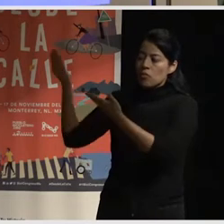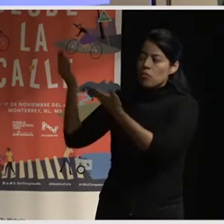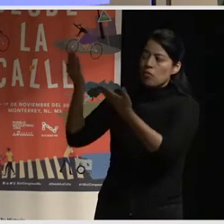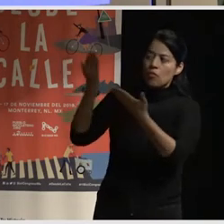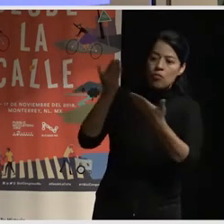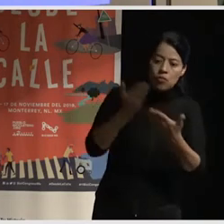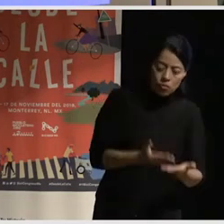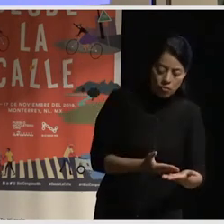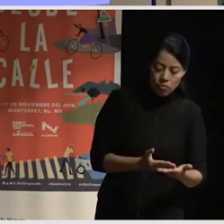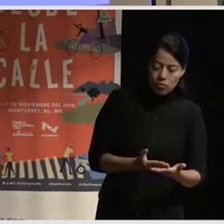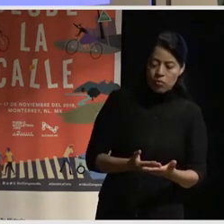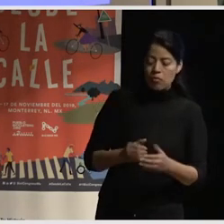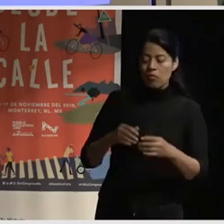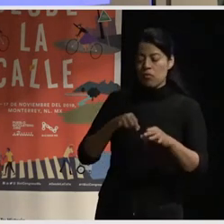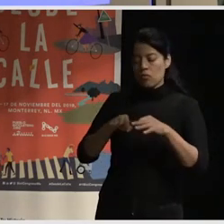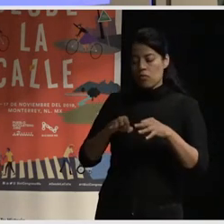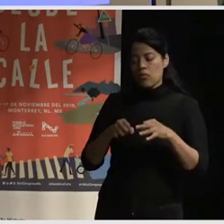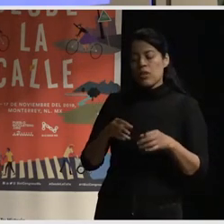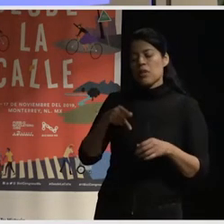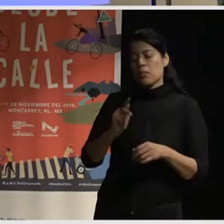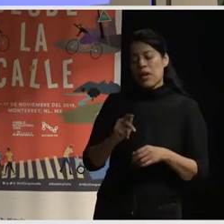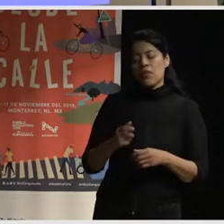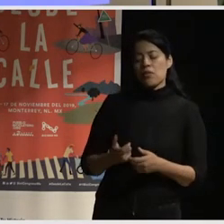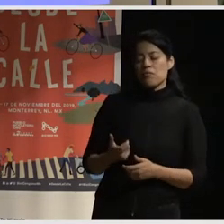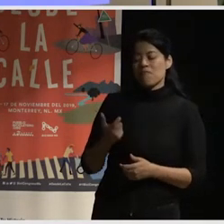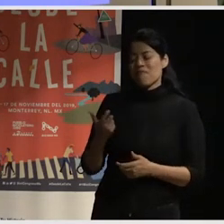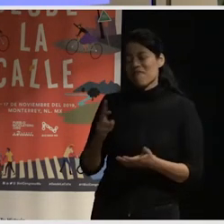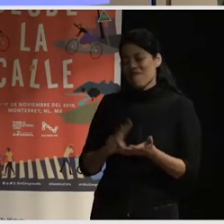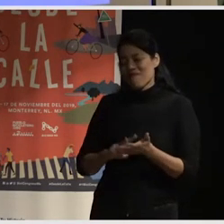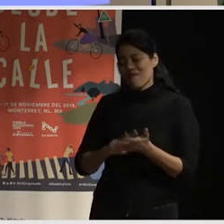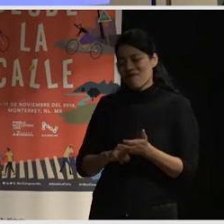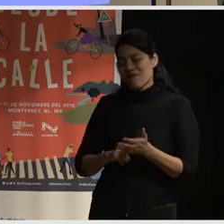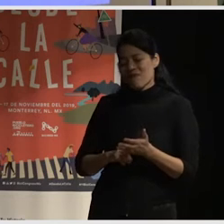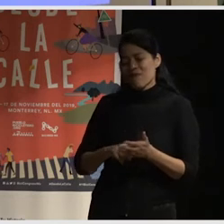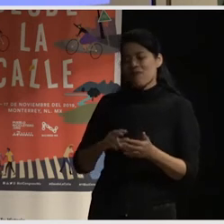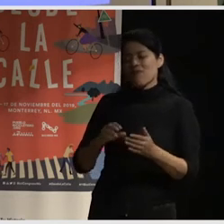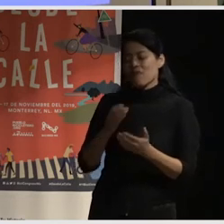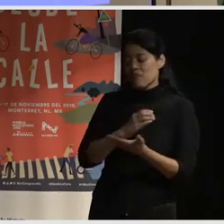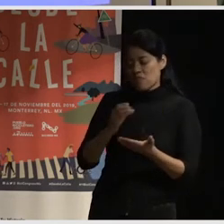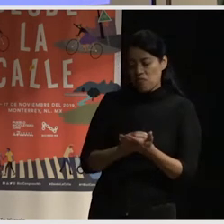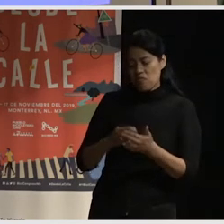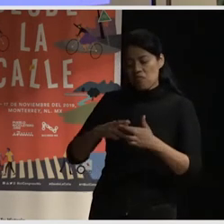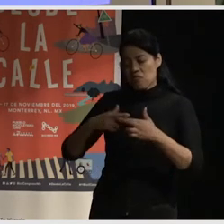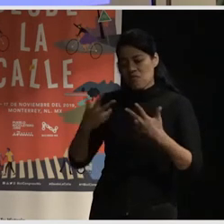ambientales sociales altísimos ciudades fragmentadas